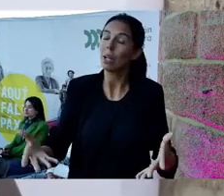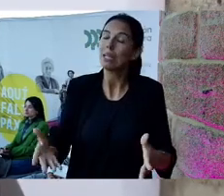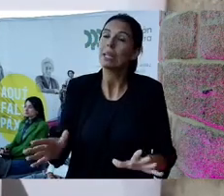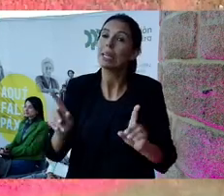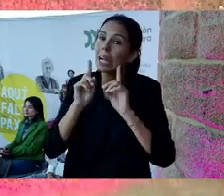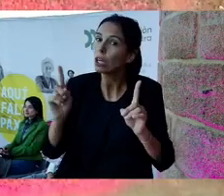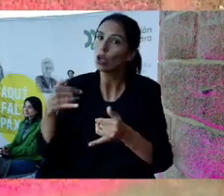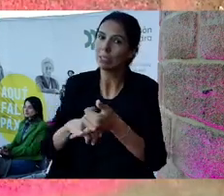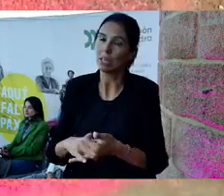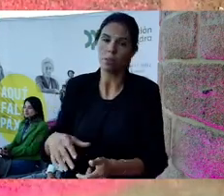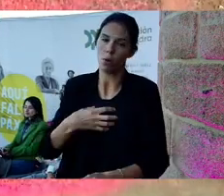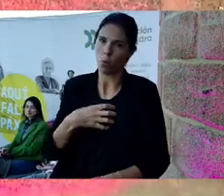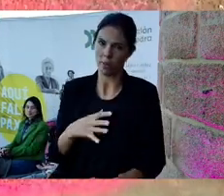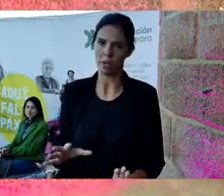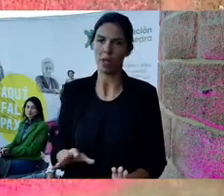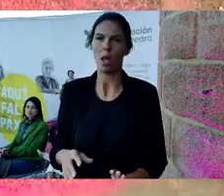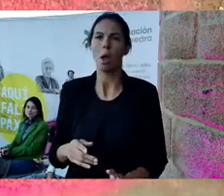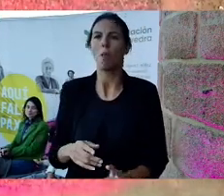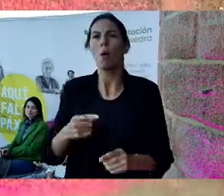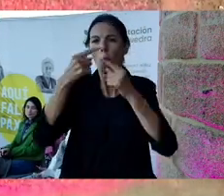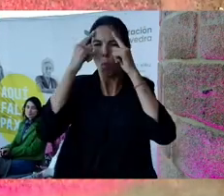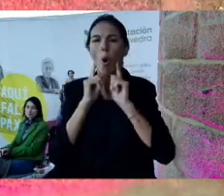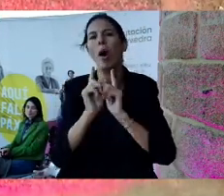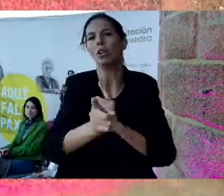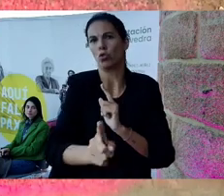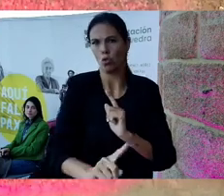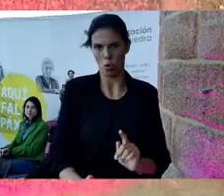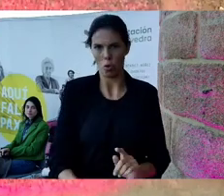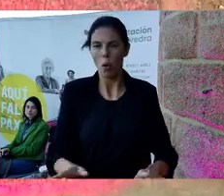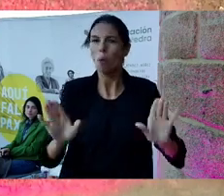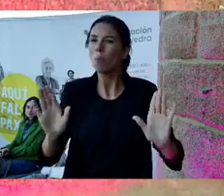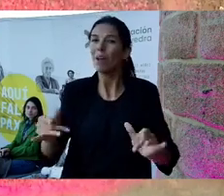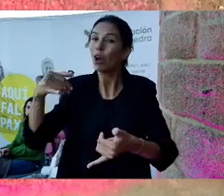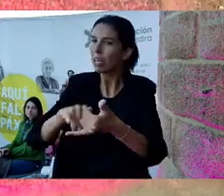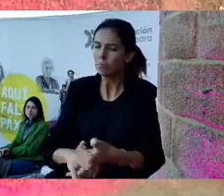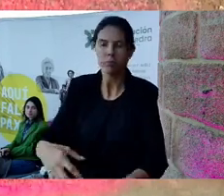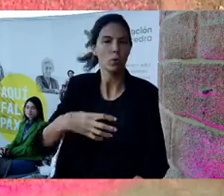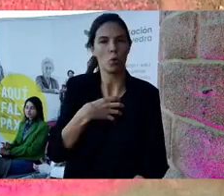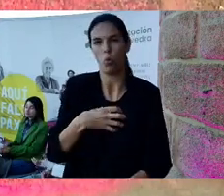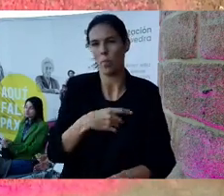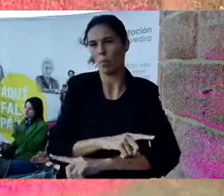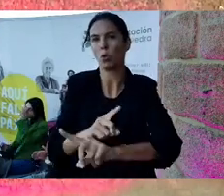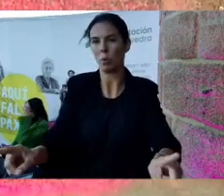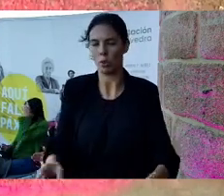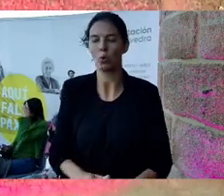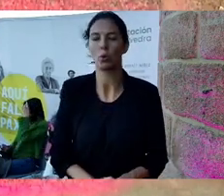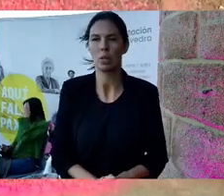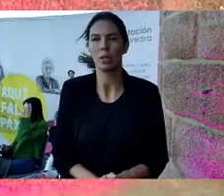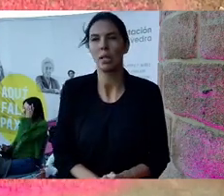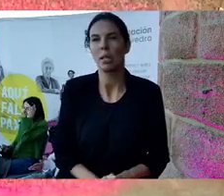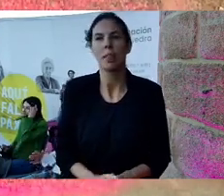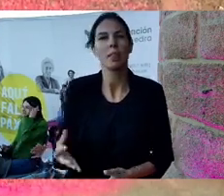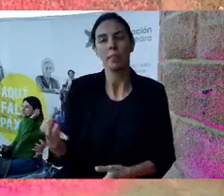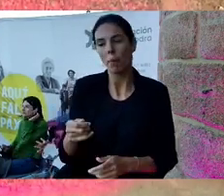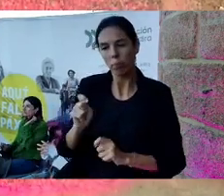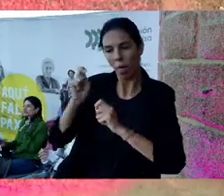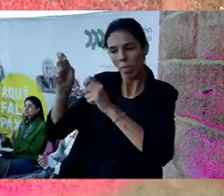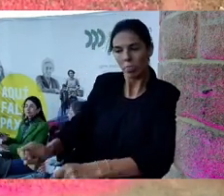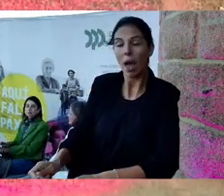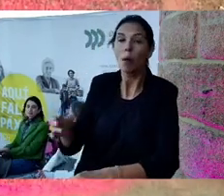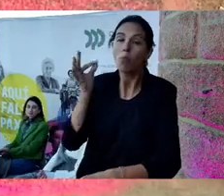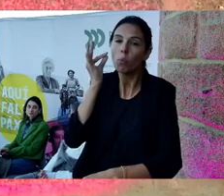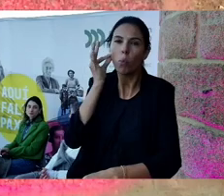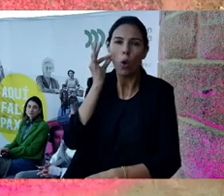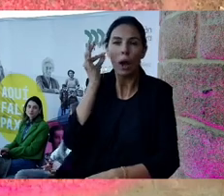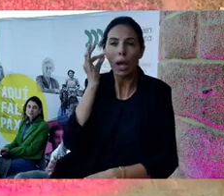condición de no casarse. Pero no eran monjas, ¿eh? No tenían que profesar, pero no se podían casar. O sea, había que amputarle